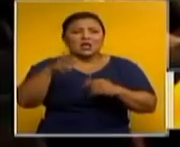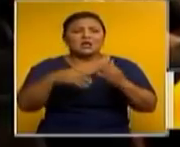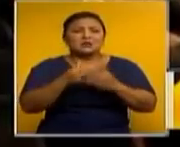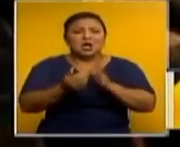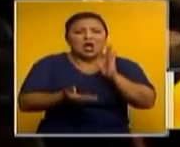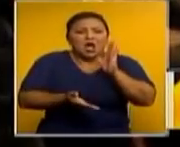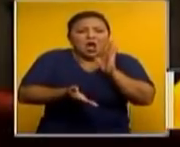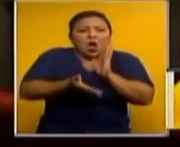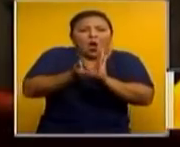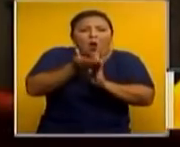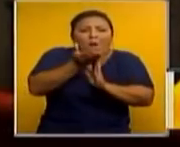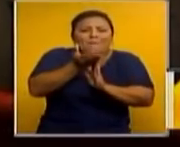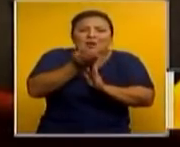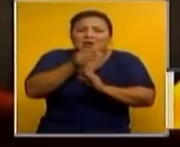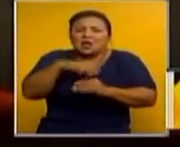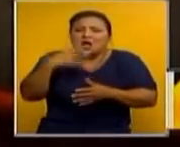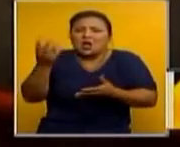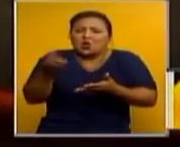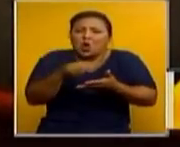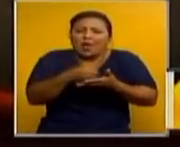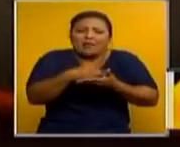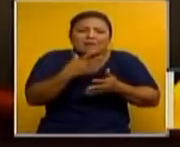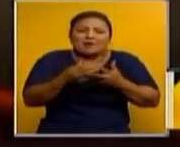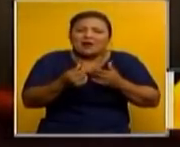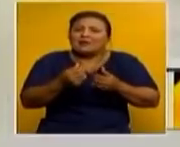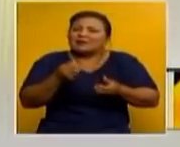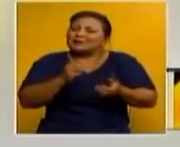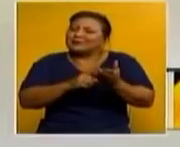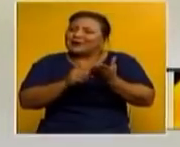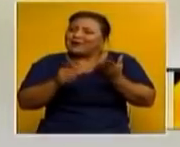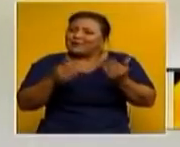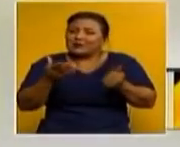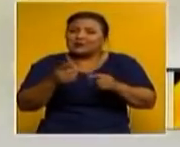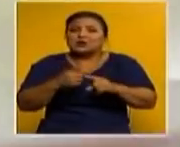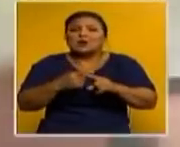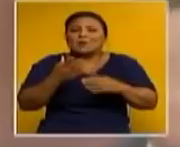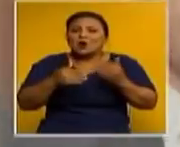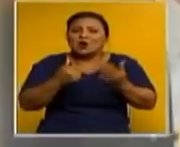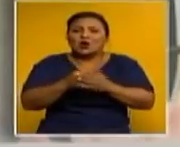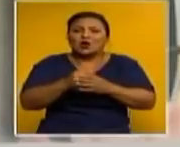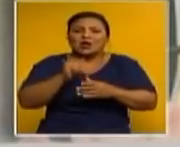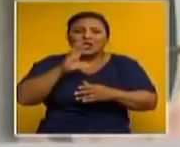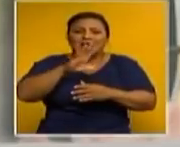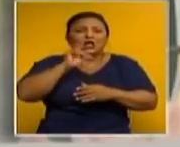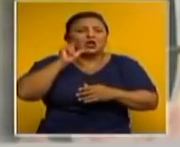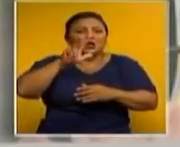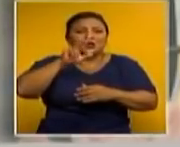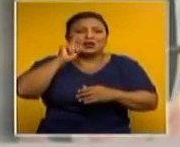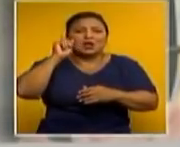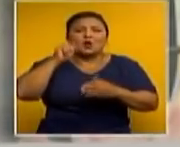aumenta considerablemente sus ingresos en el sistema financiero por